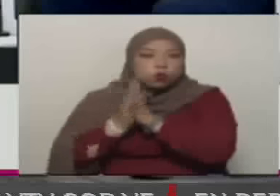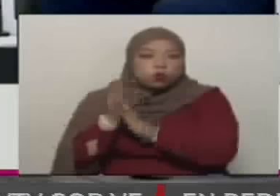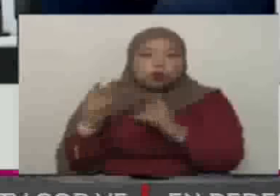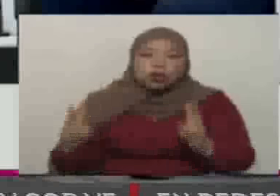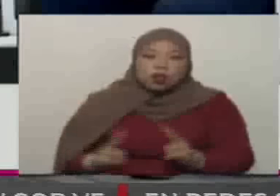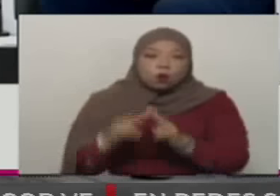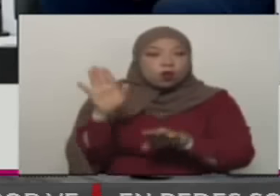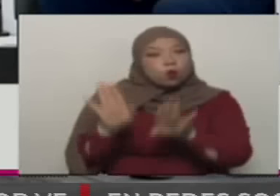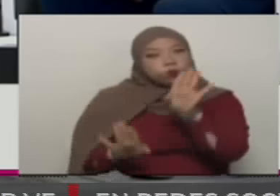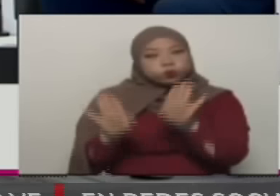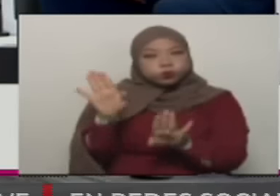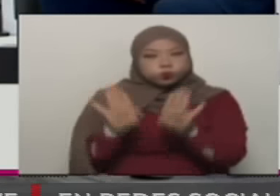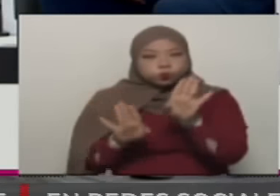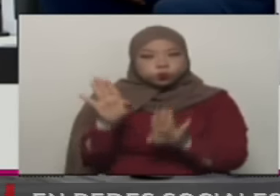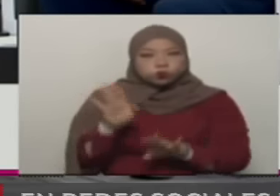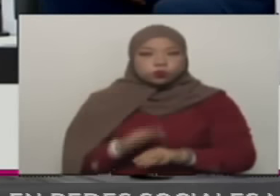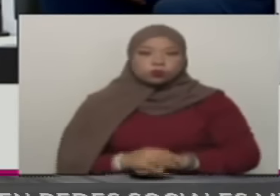poco.